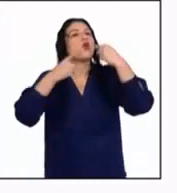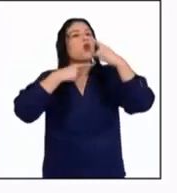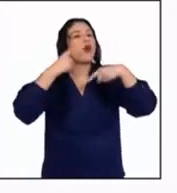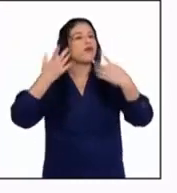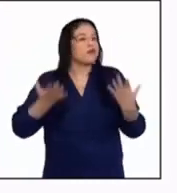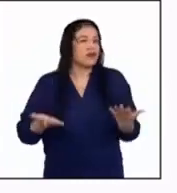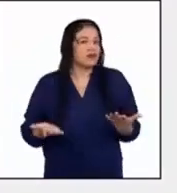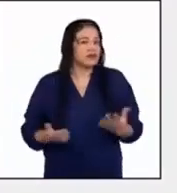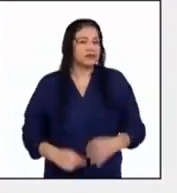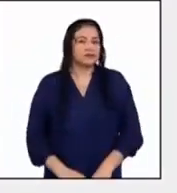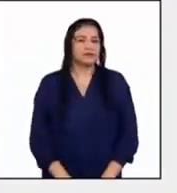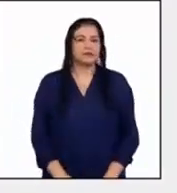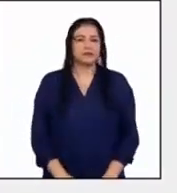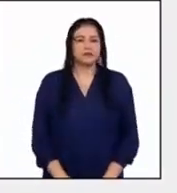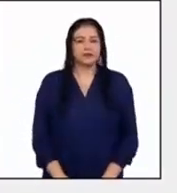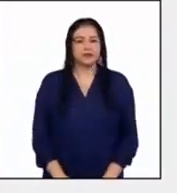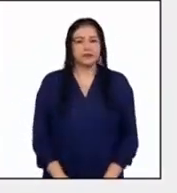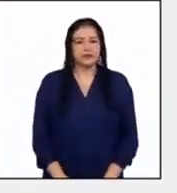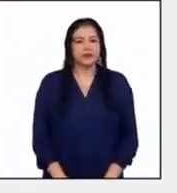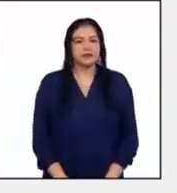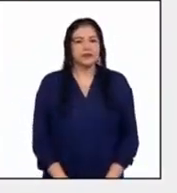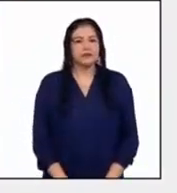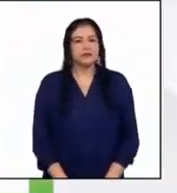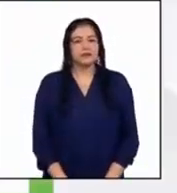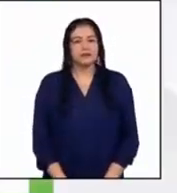a ver.